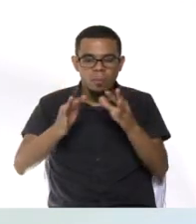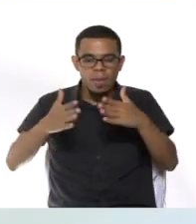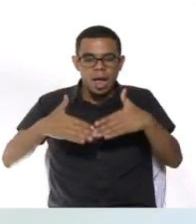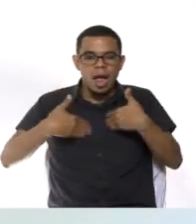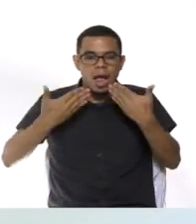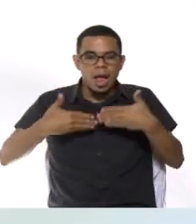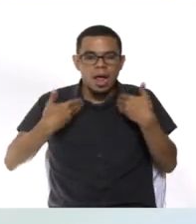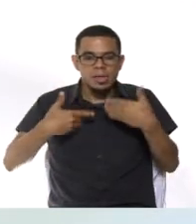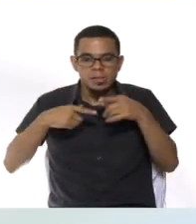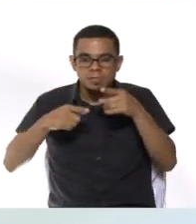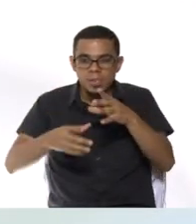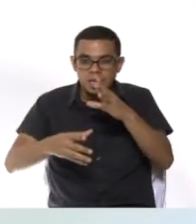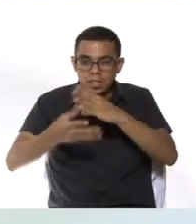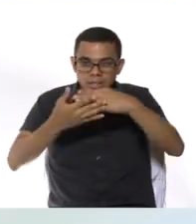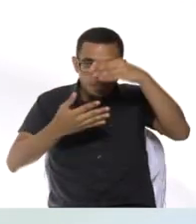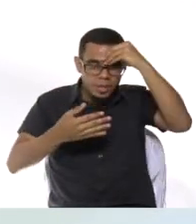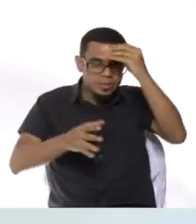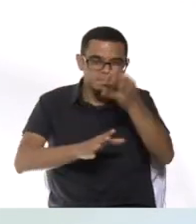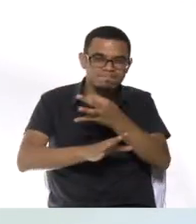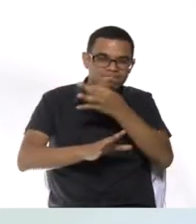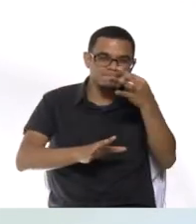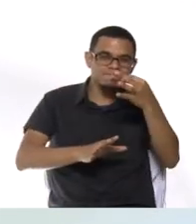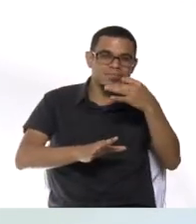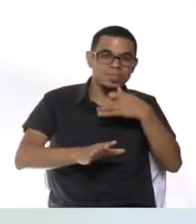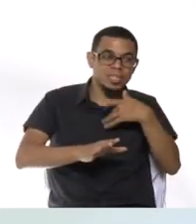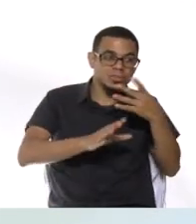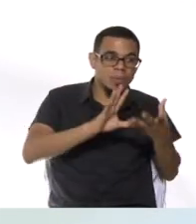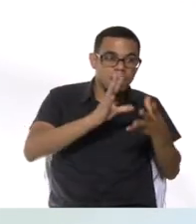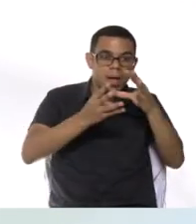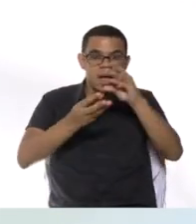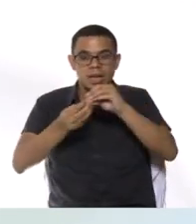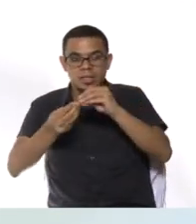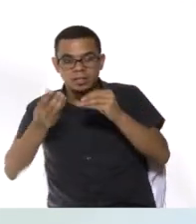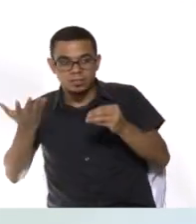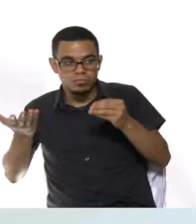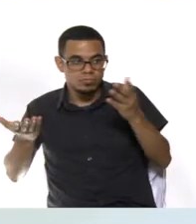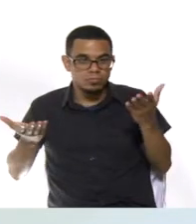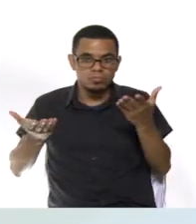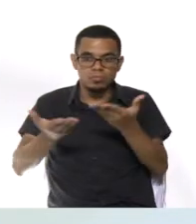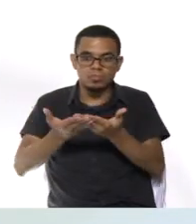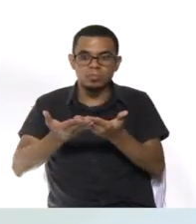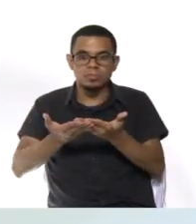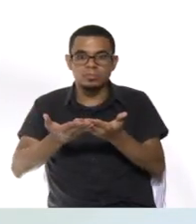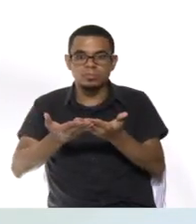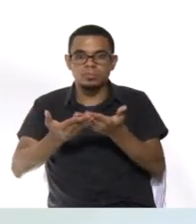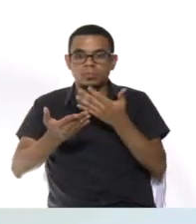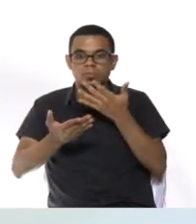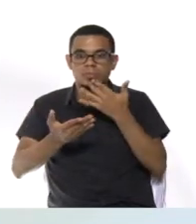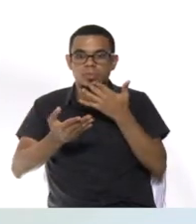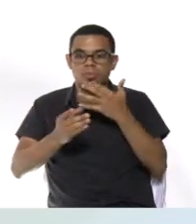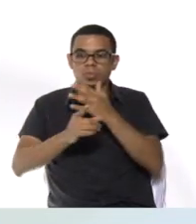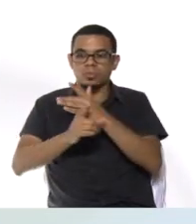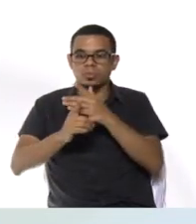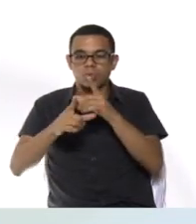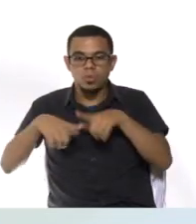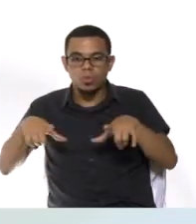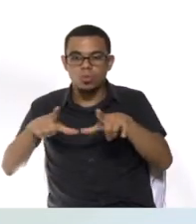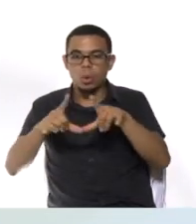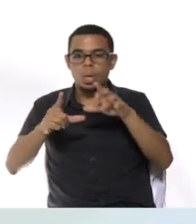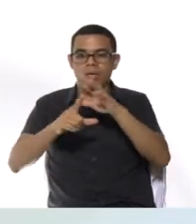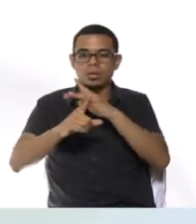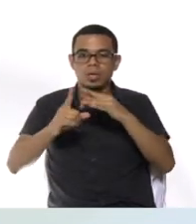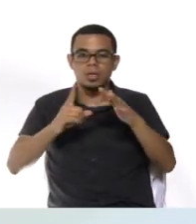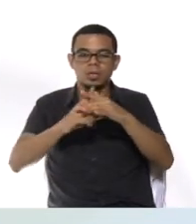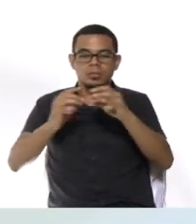divertida. Normalmente son actividades que se relacionan o que se asocian con esparcimiento al aire libre, pero la realidad es que